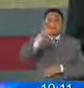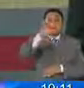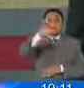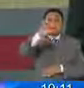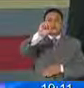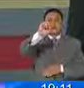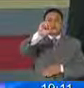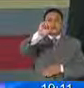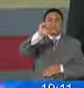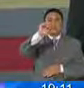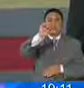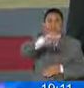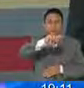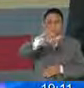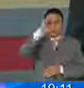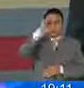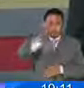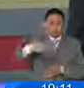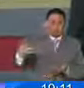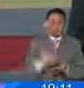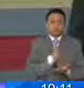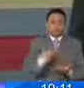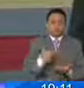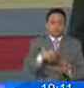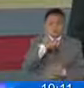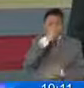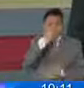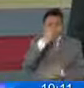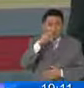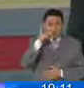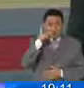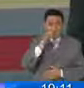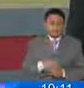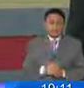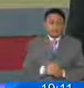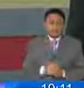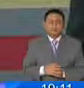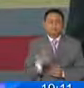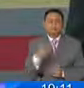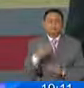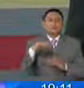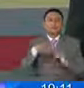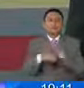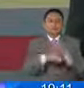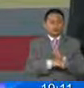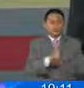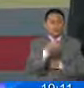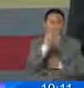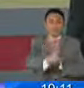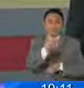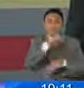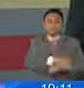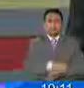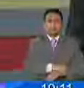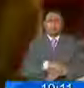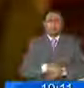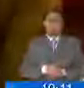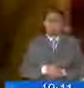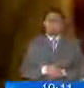Esmeraldas, operación militar permitió el decomiso de varios kilos de marihuana y cocaína. En dos allanamientos, una persona fue detenida.